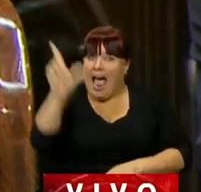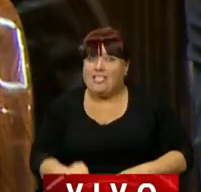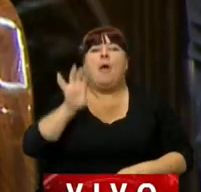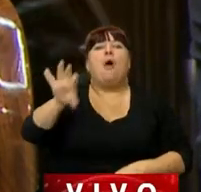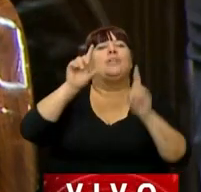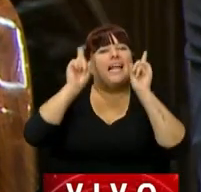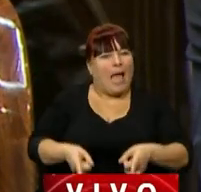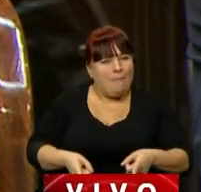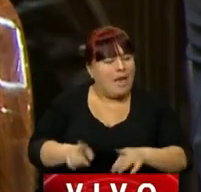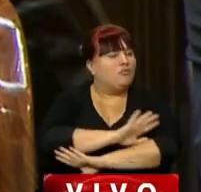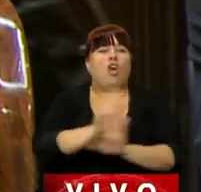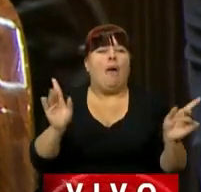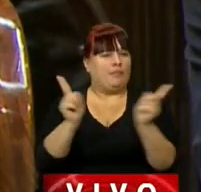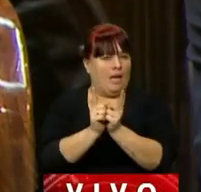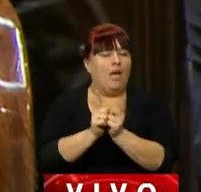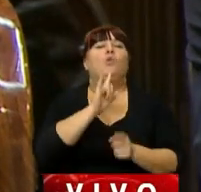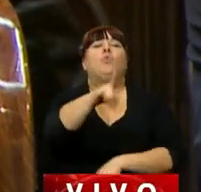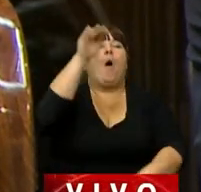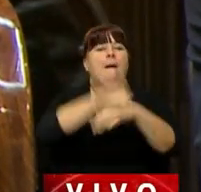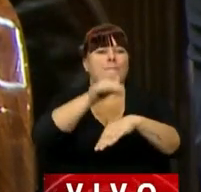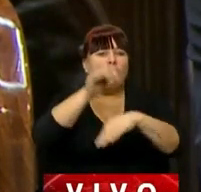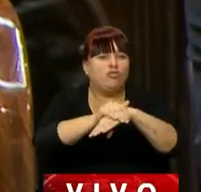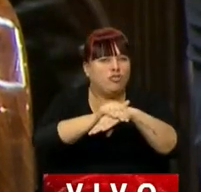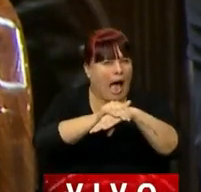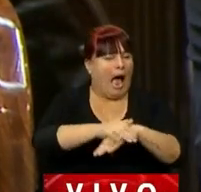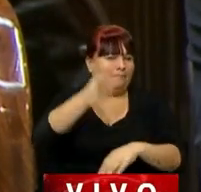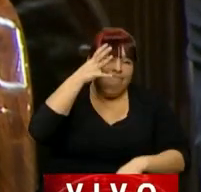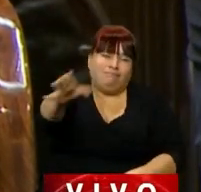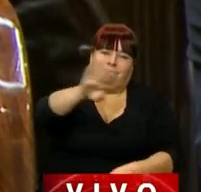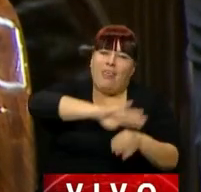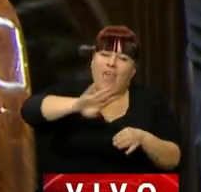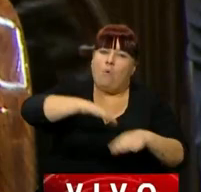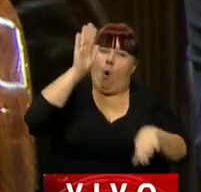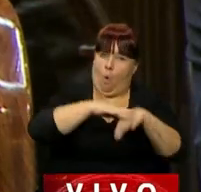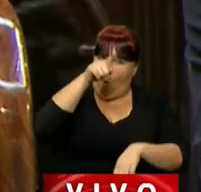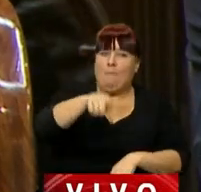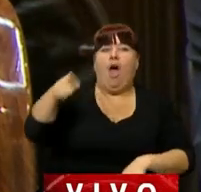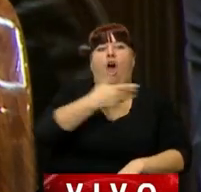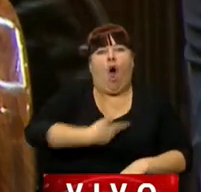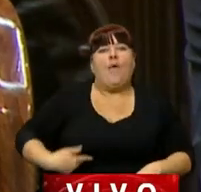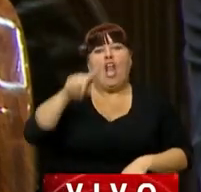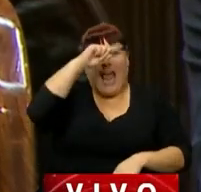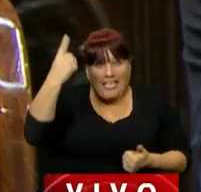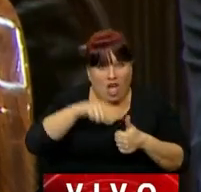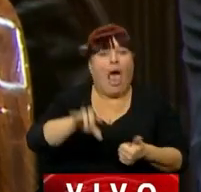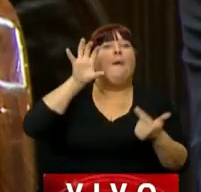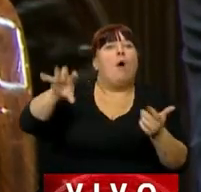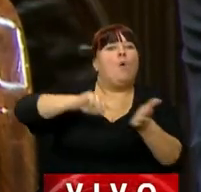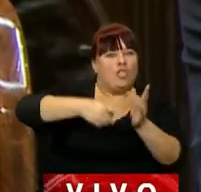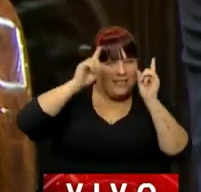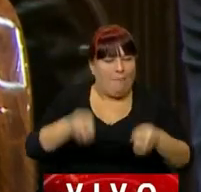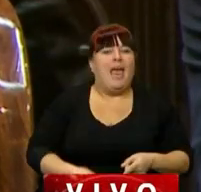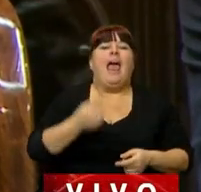ya nivel provincial simplemente eso haga ese cargo de la tamaña deuda que le dejaron al gobierno nacional a la provincia